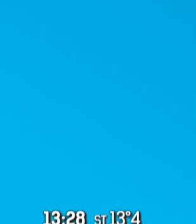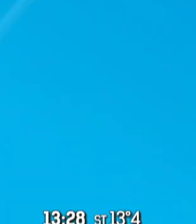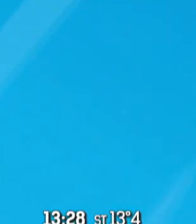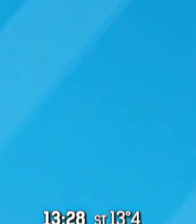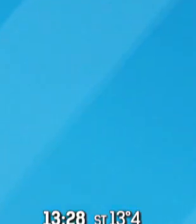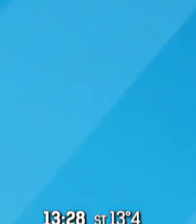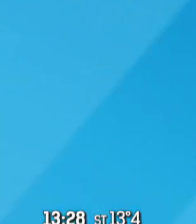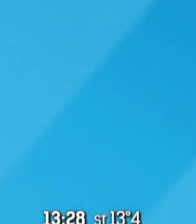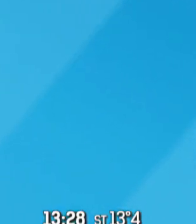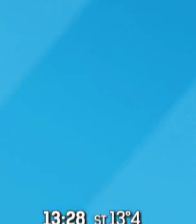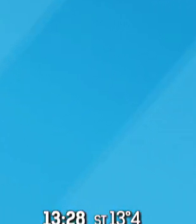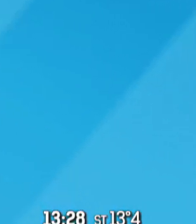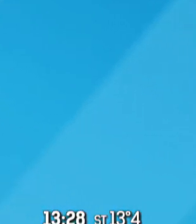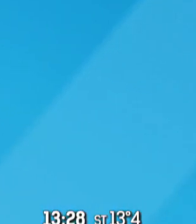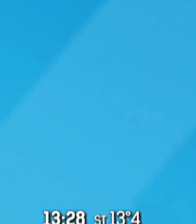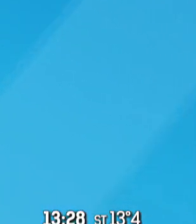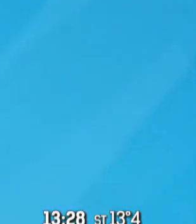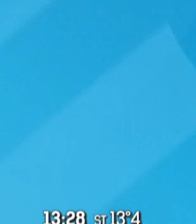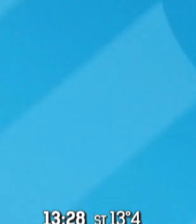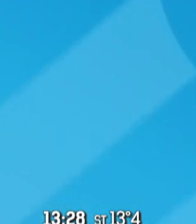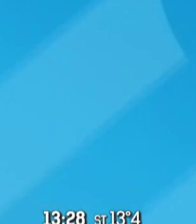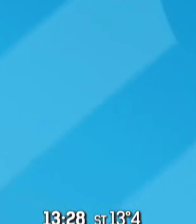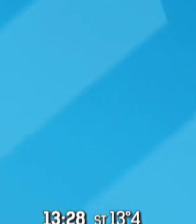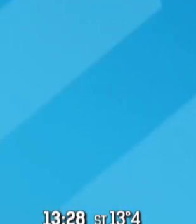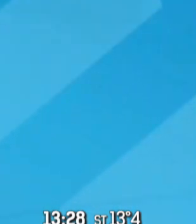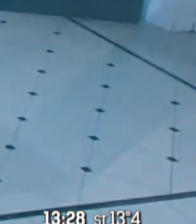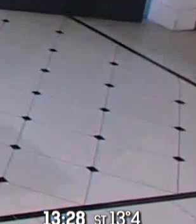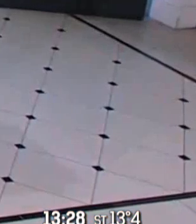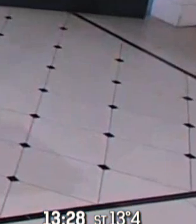cuidándote. Argentina unida. Argentina Presidencia.